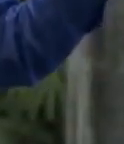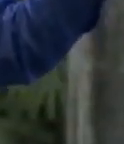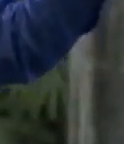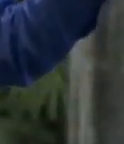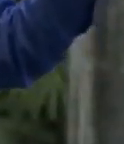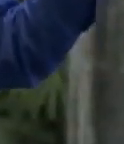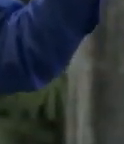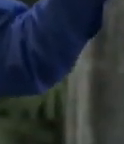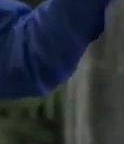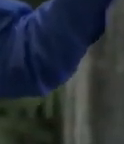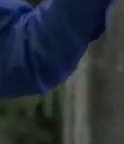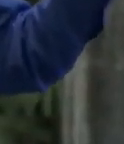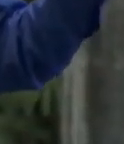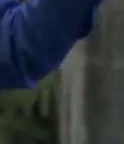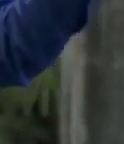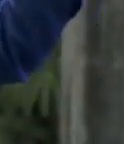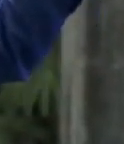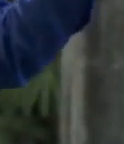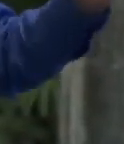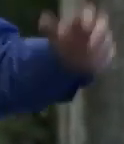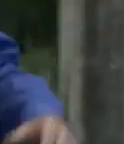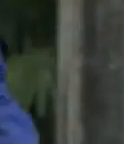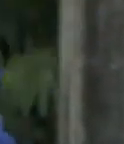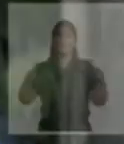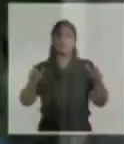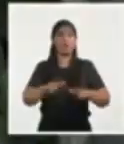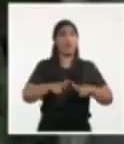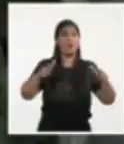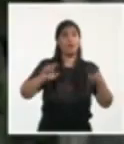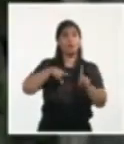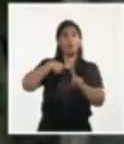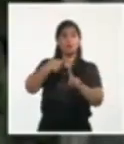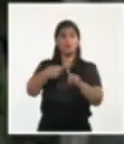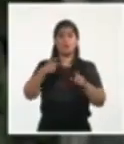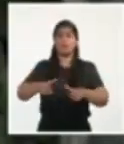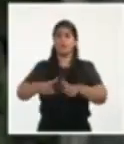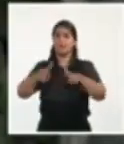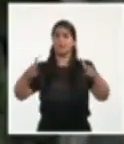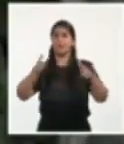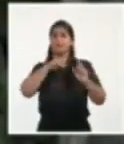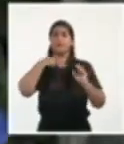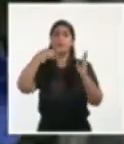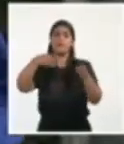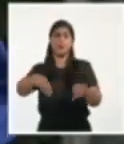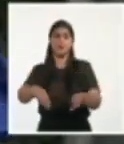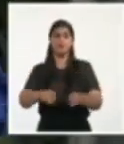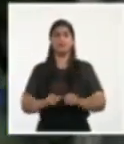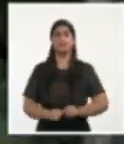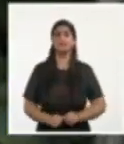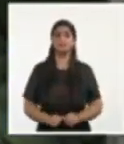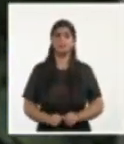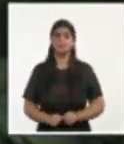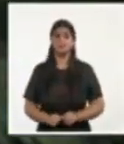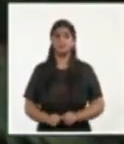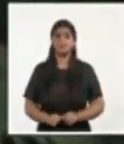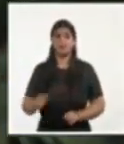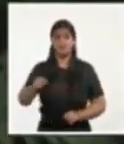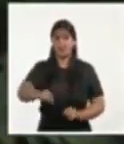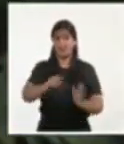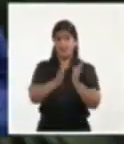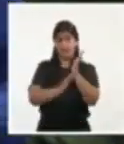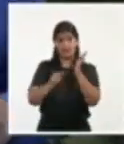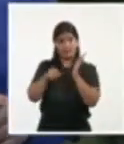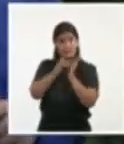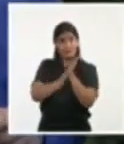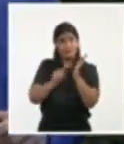hemos tenido más muertes, pero la relación de las muertes contra esos casos sigue bajando nuestra letalidad. Nosotros en este mes, que es el mes que tenemos la